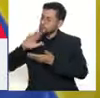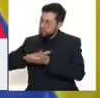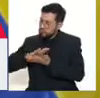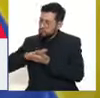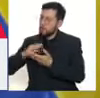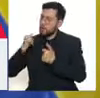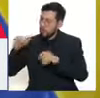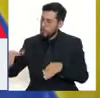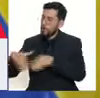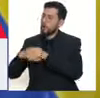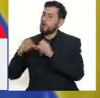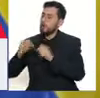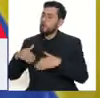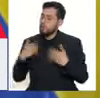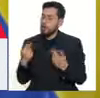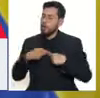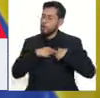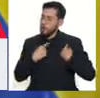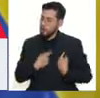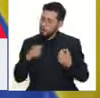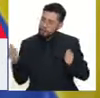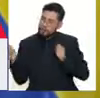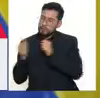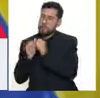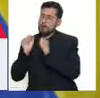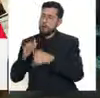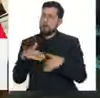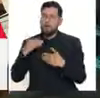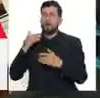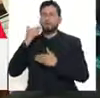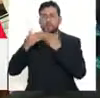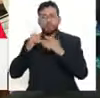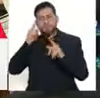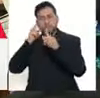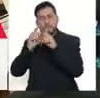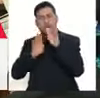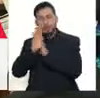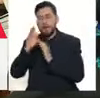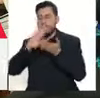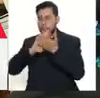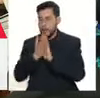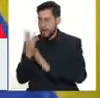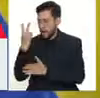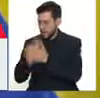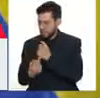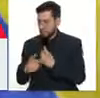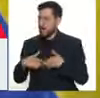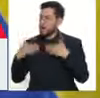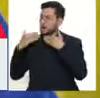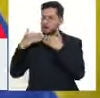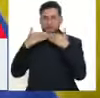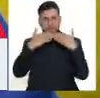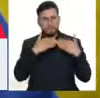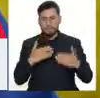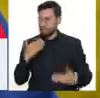corazones para seguir caminando en el camino del desarrollo, la unidad, la paz de ambos pueblos. Muchas